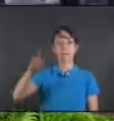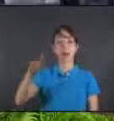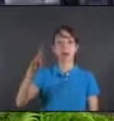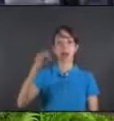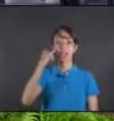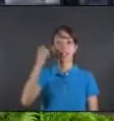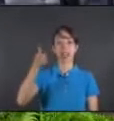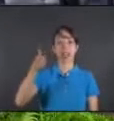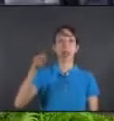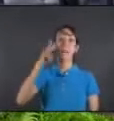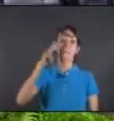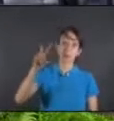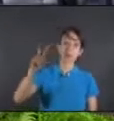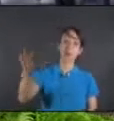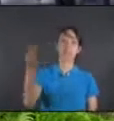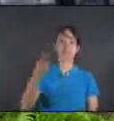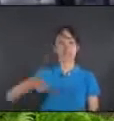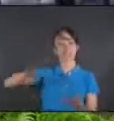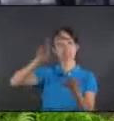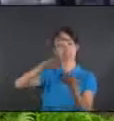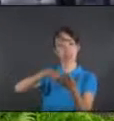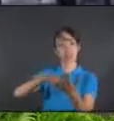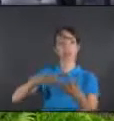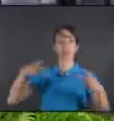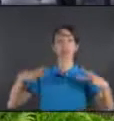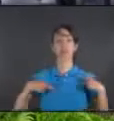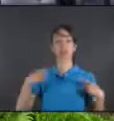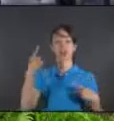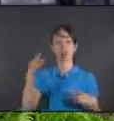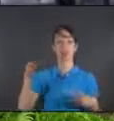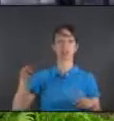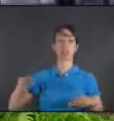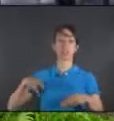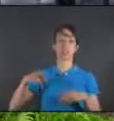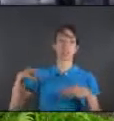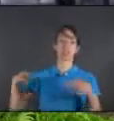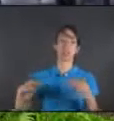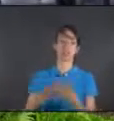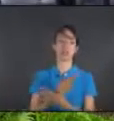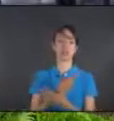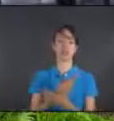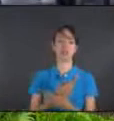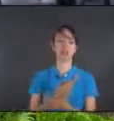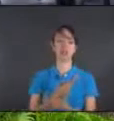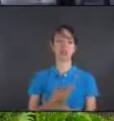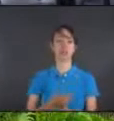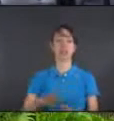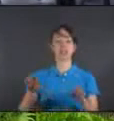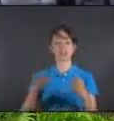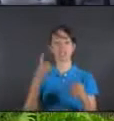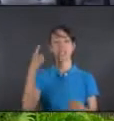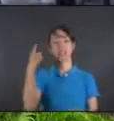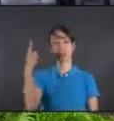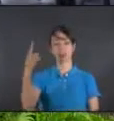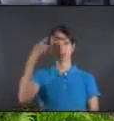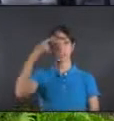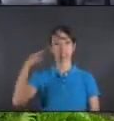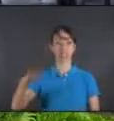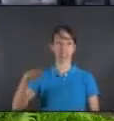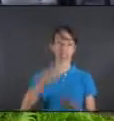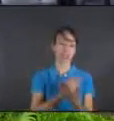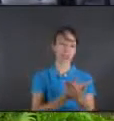reinicios. Esto ya lo explicamos, esto también. Vamos a continuar.